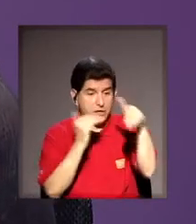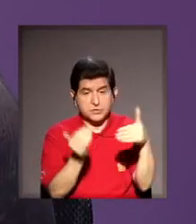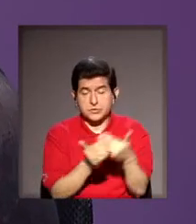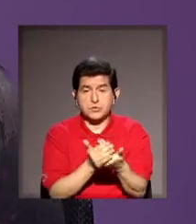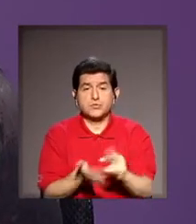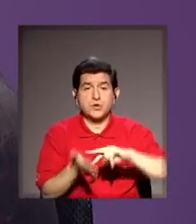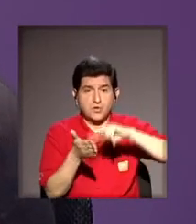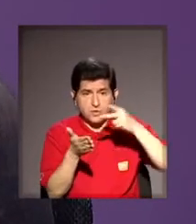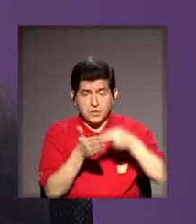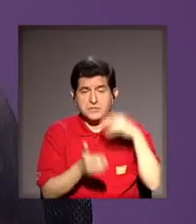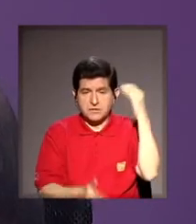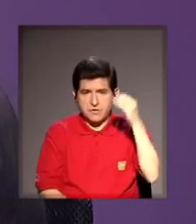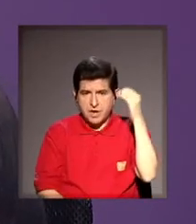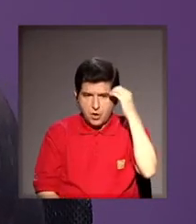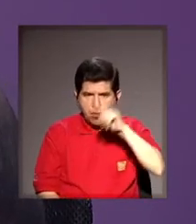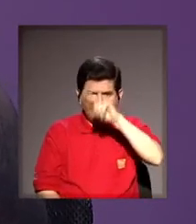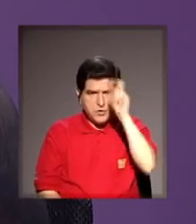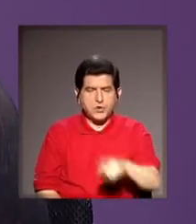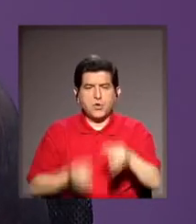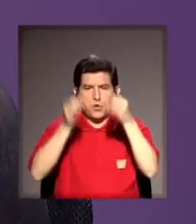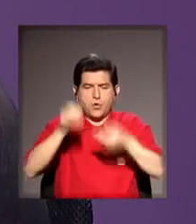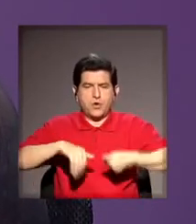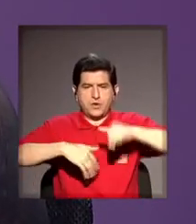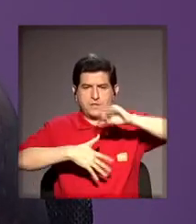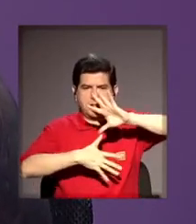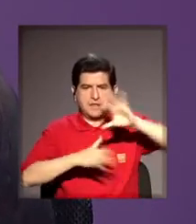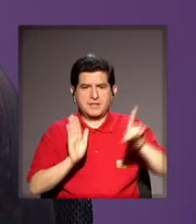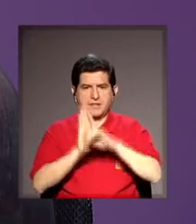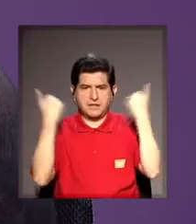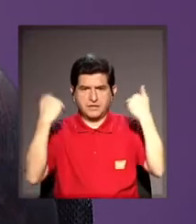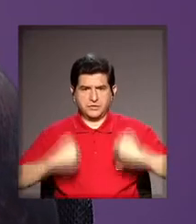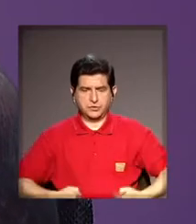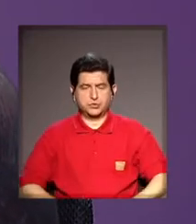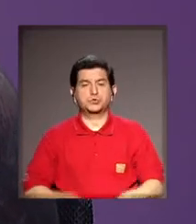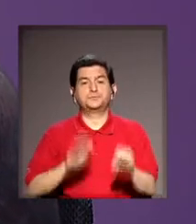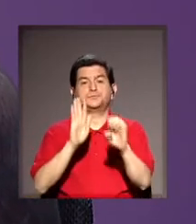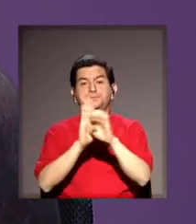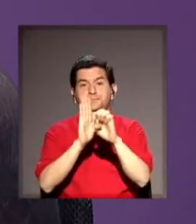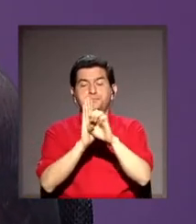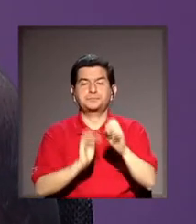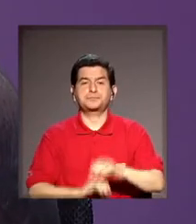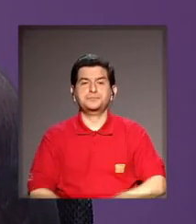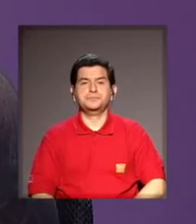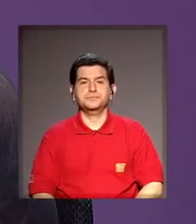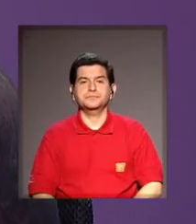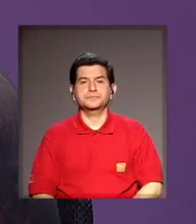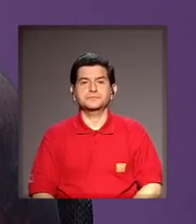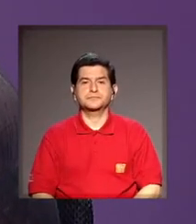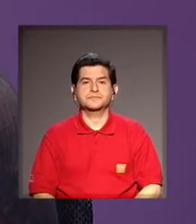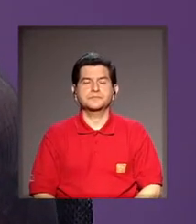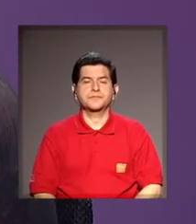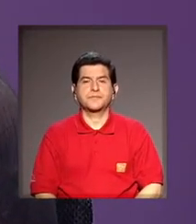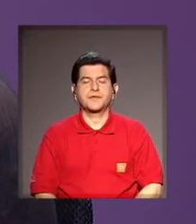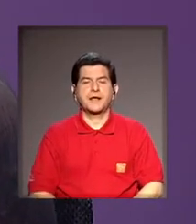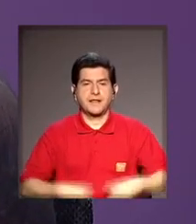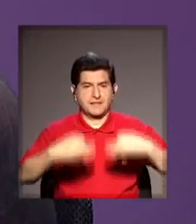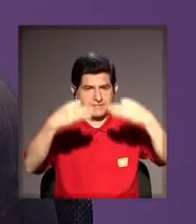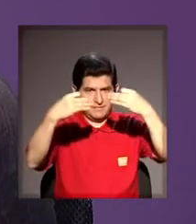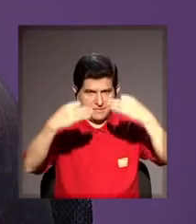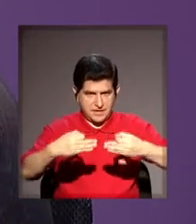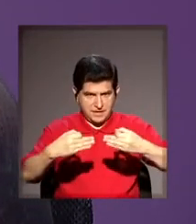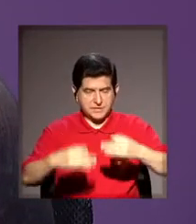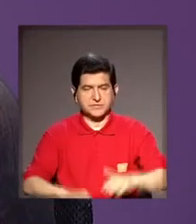viene con la opinión consultiva de la corte interamericana de derechos humanos por ejemplo la directriz que